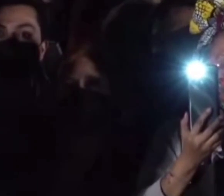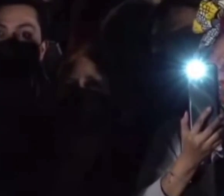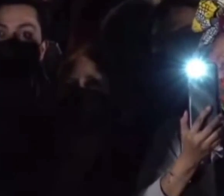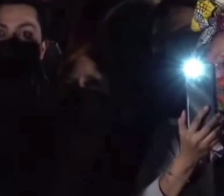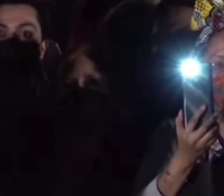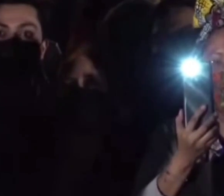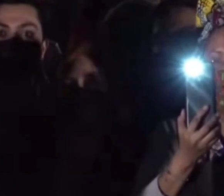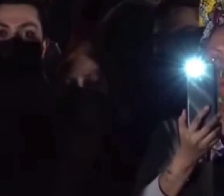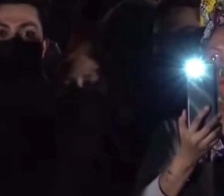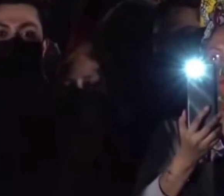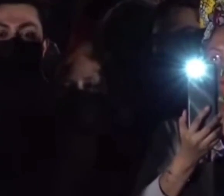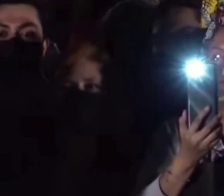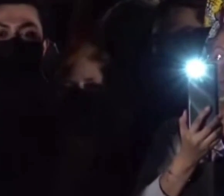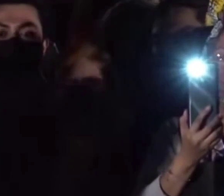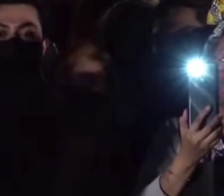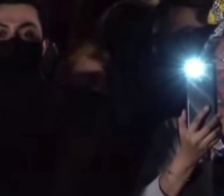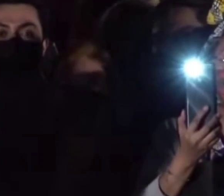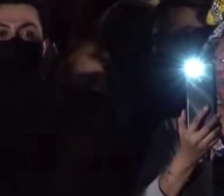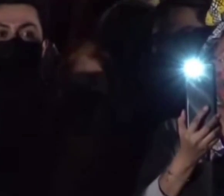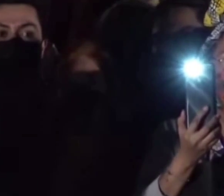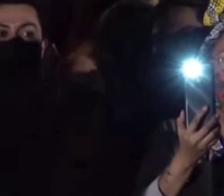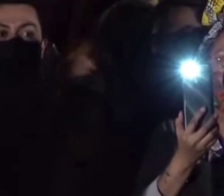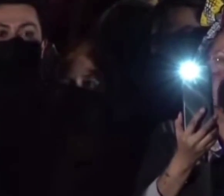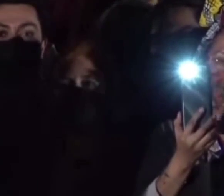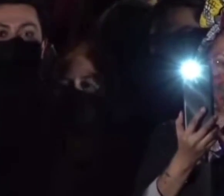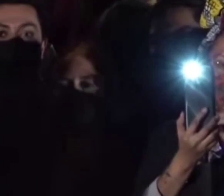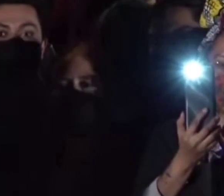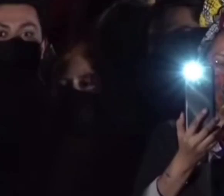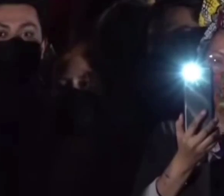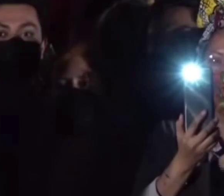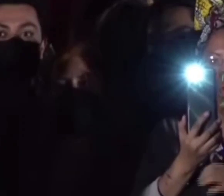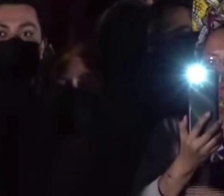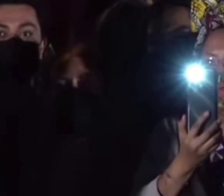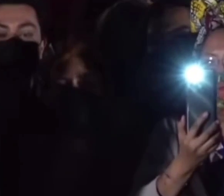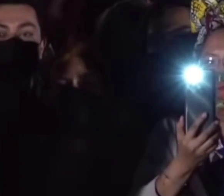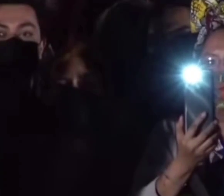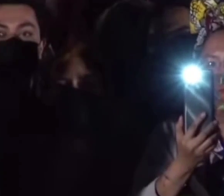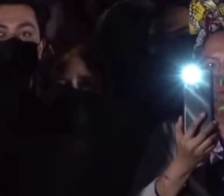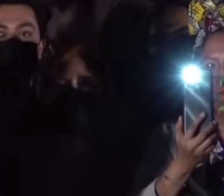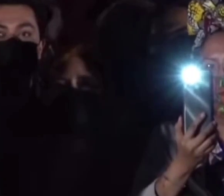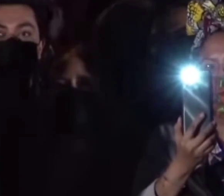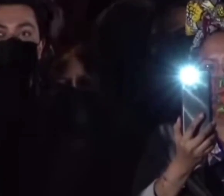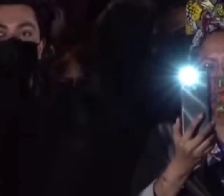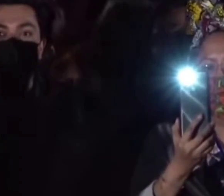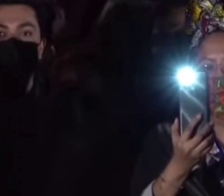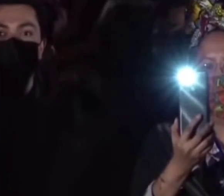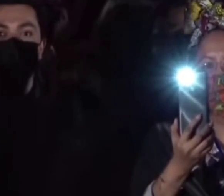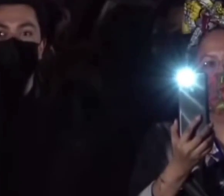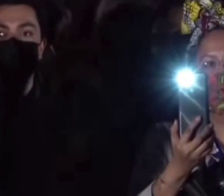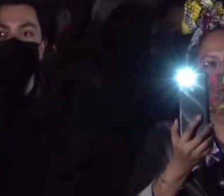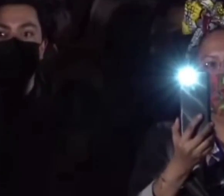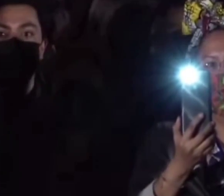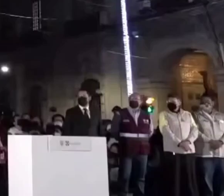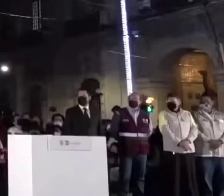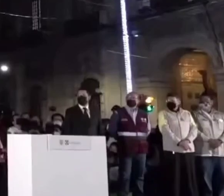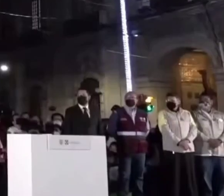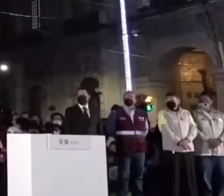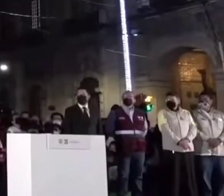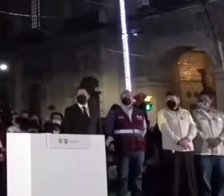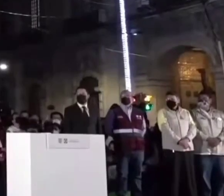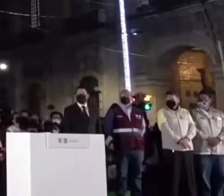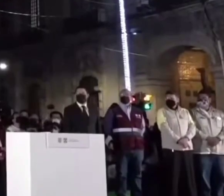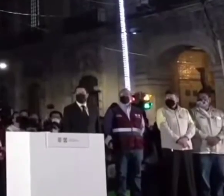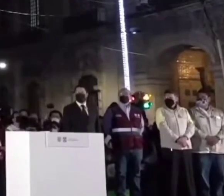1 año 10 meses, desde el inicio de la pandemia de COVID-19. Todos pasamos momentos